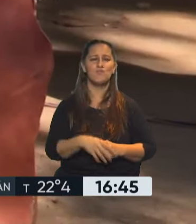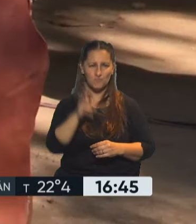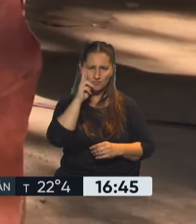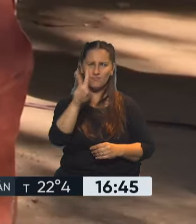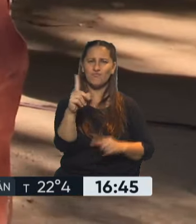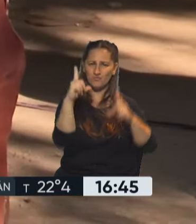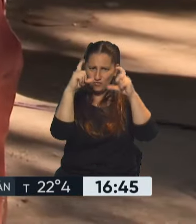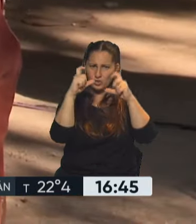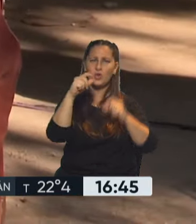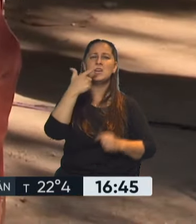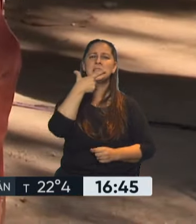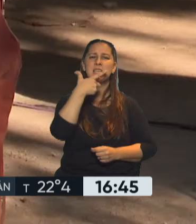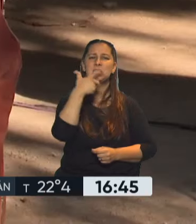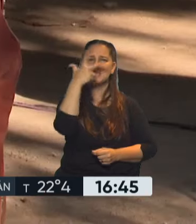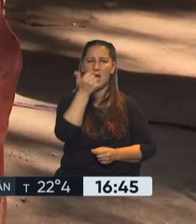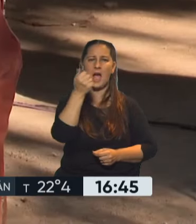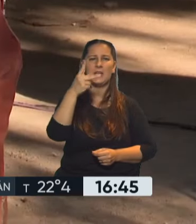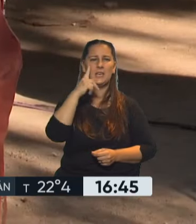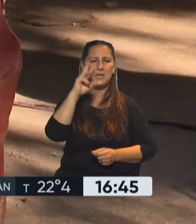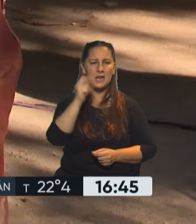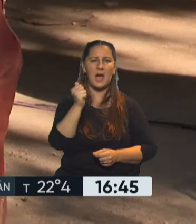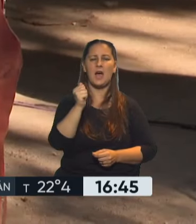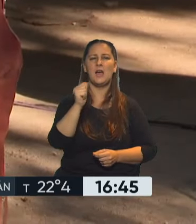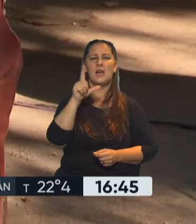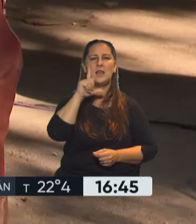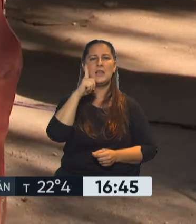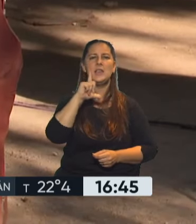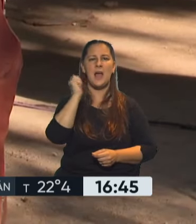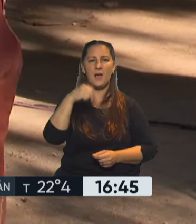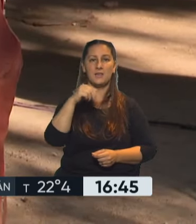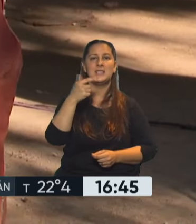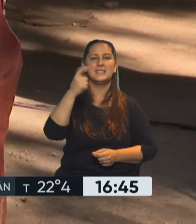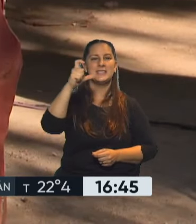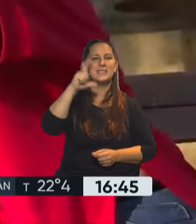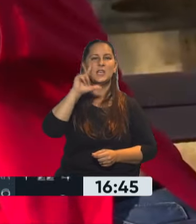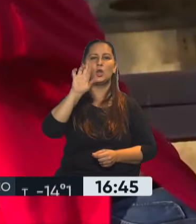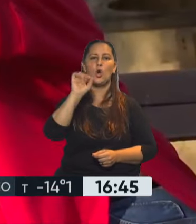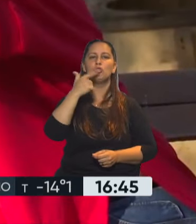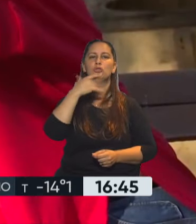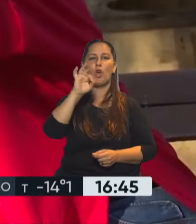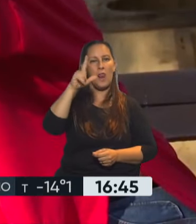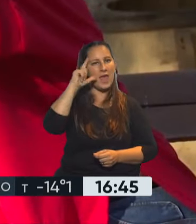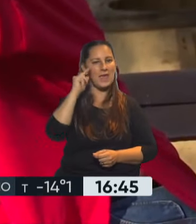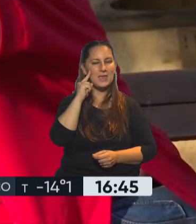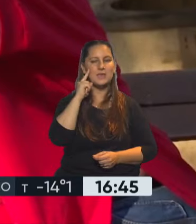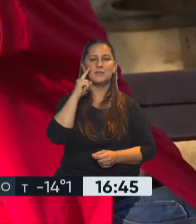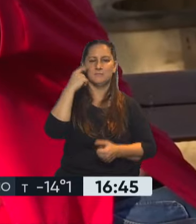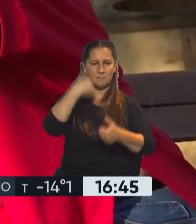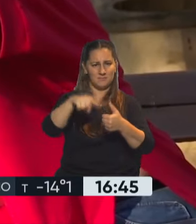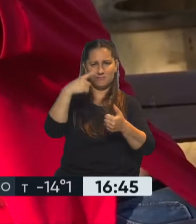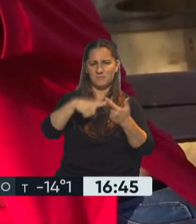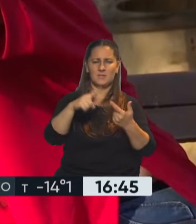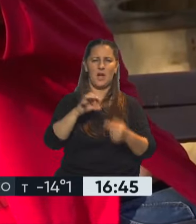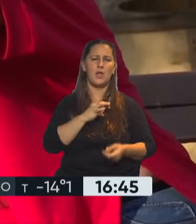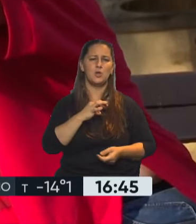vi una foto en la galería. Shakira, Lila Down, el Circo du Soleil, el circo tenía 7 bombos incorporados al circo, por allá por el